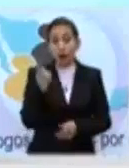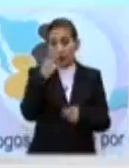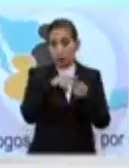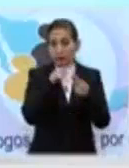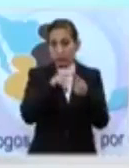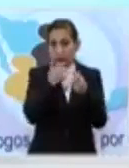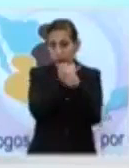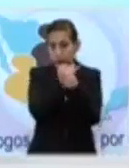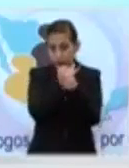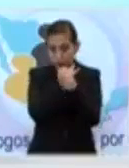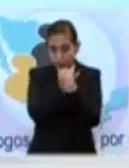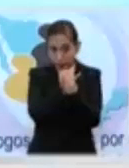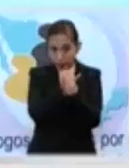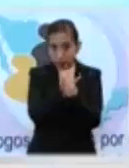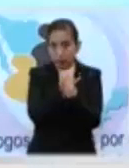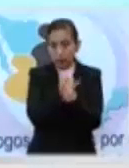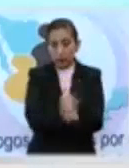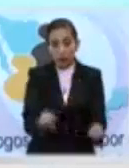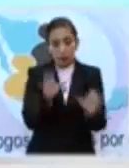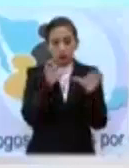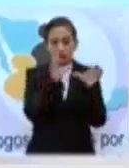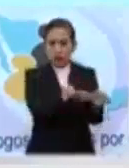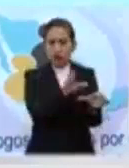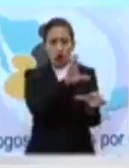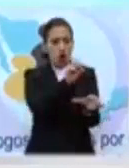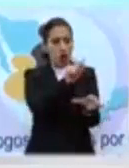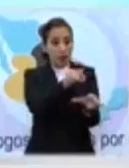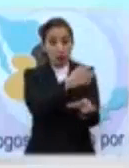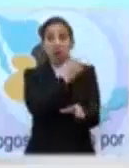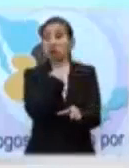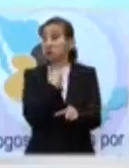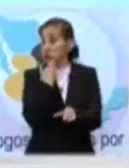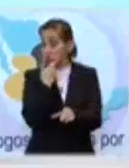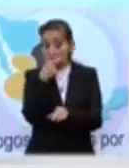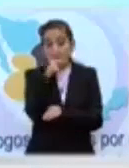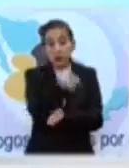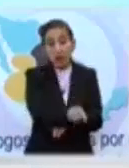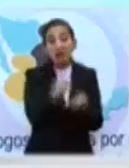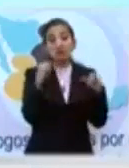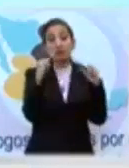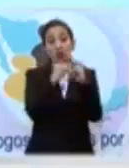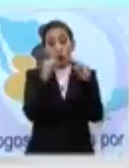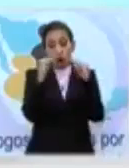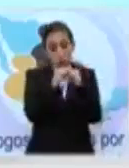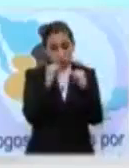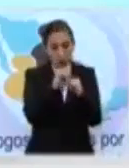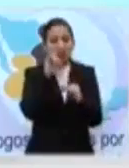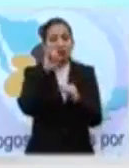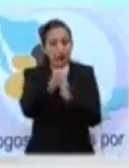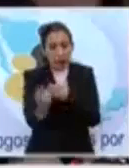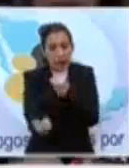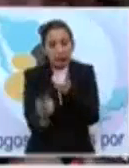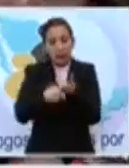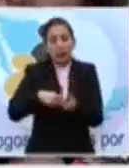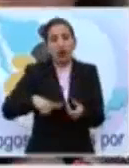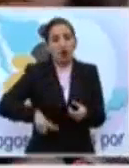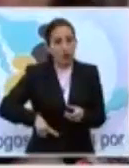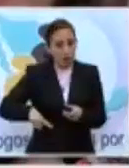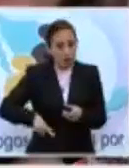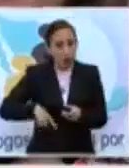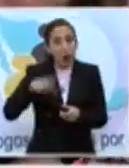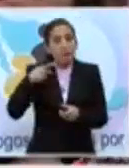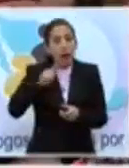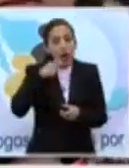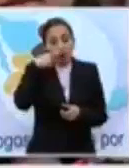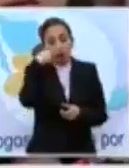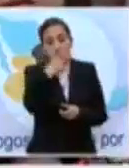la independencia. A Coneval se le reconoce precisamente que es una institución que, si bien está dentro del gobierno, es una institución